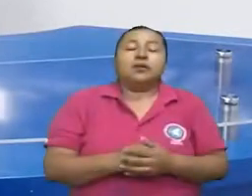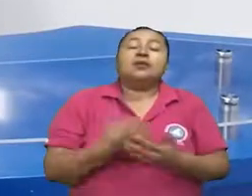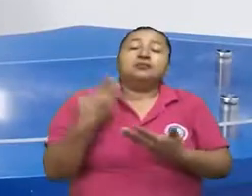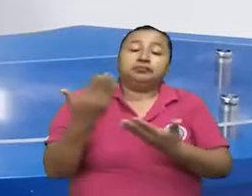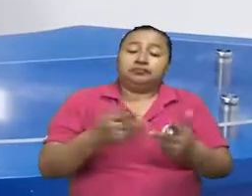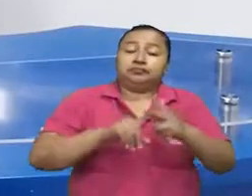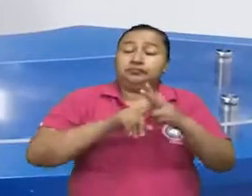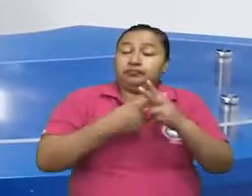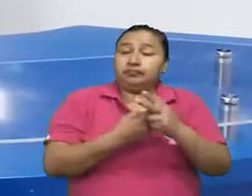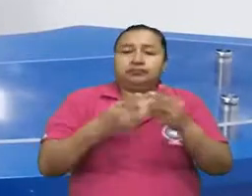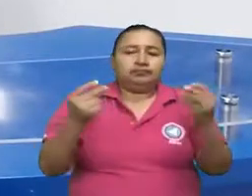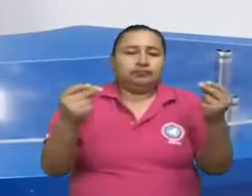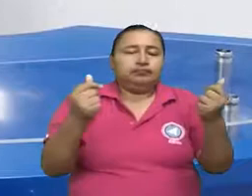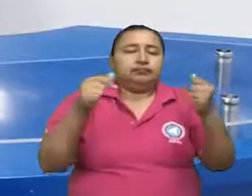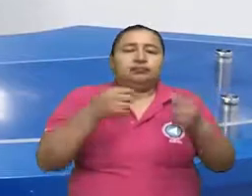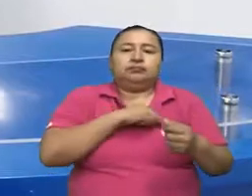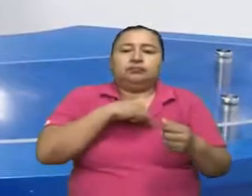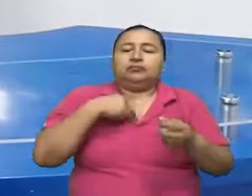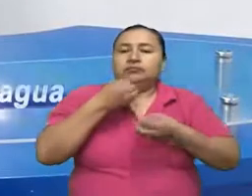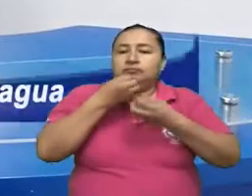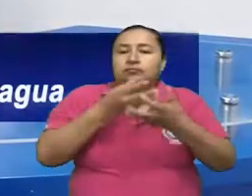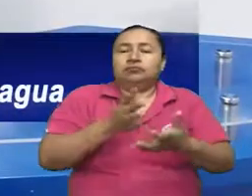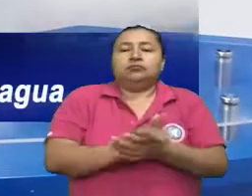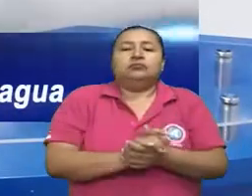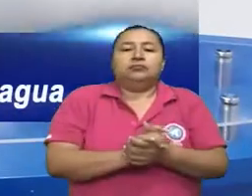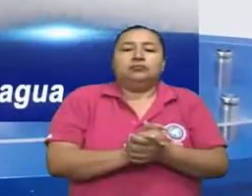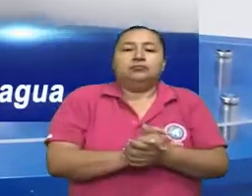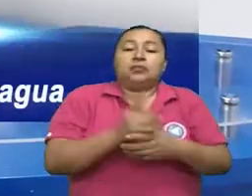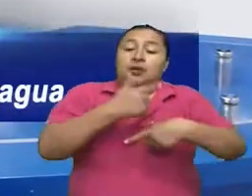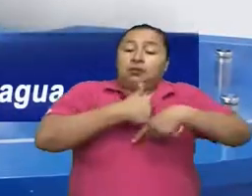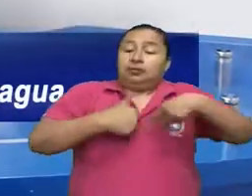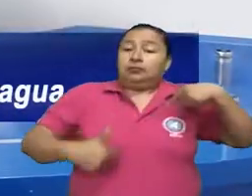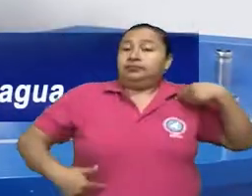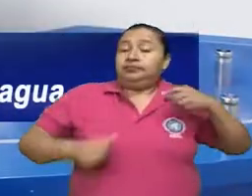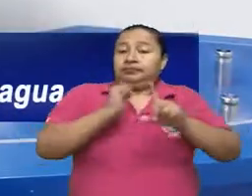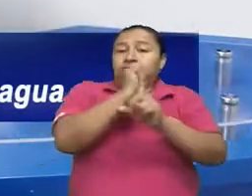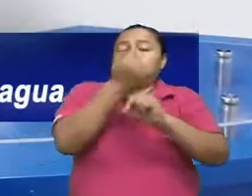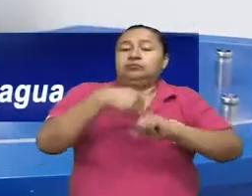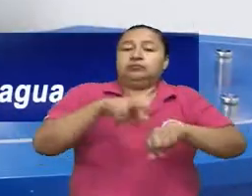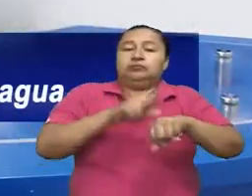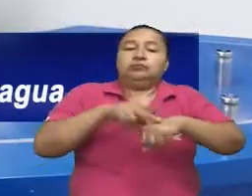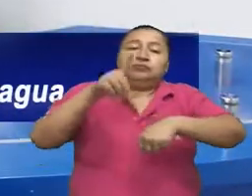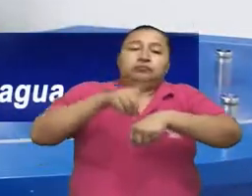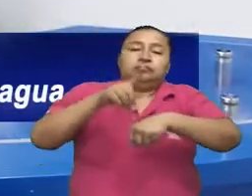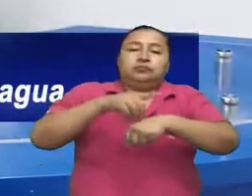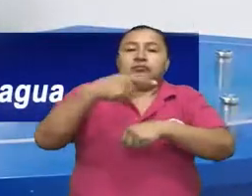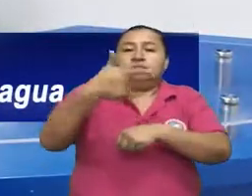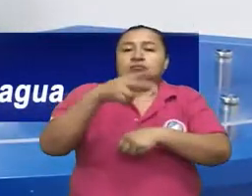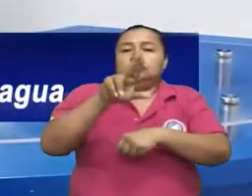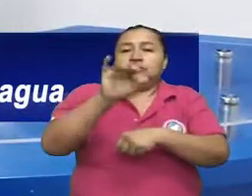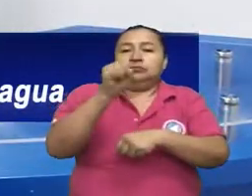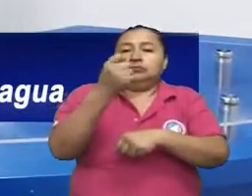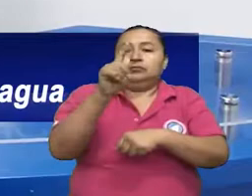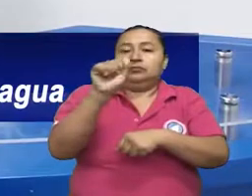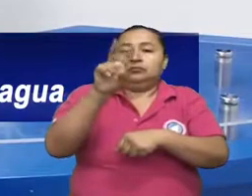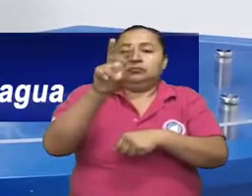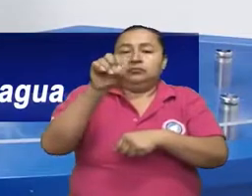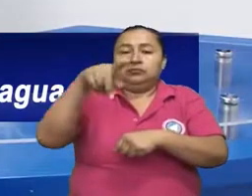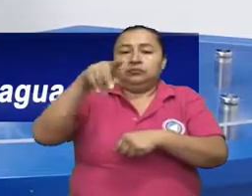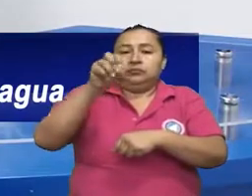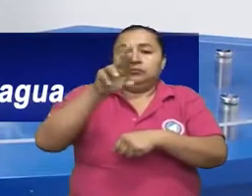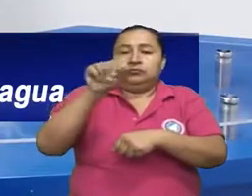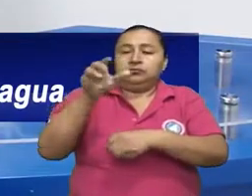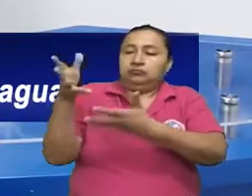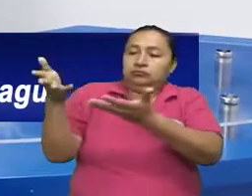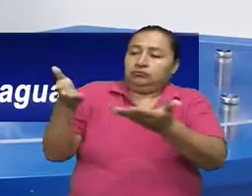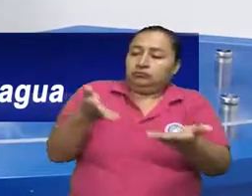Damos inicio de inmediato a nuestras informaciones. El presidente de la Asamblea Nacional, doctor Gustavo Porras Cortés, recibió a una